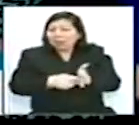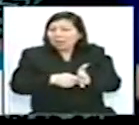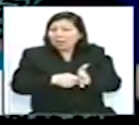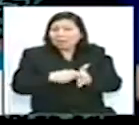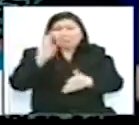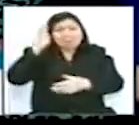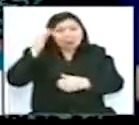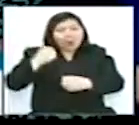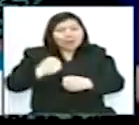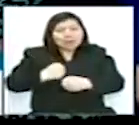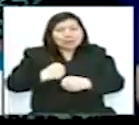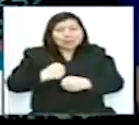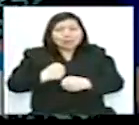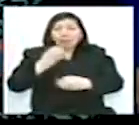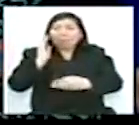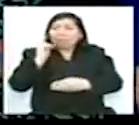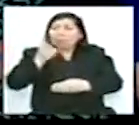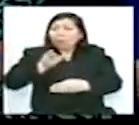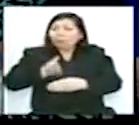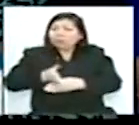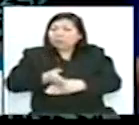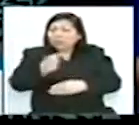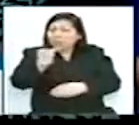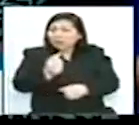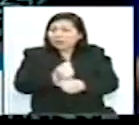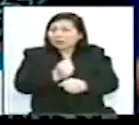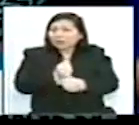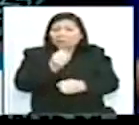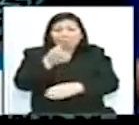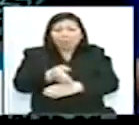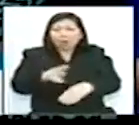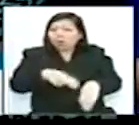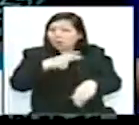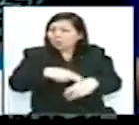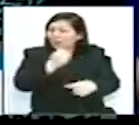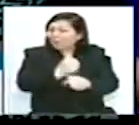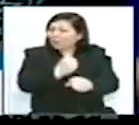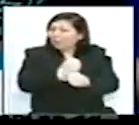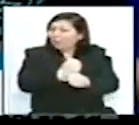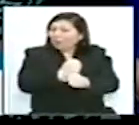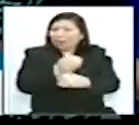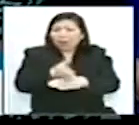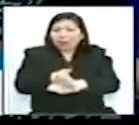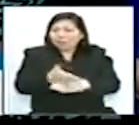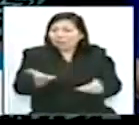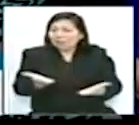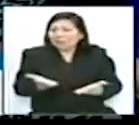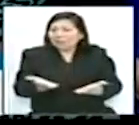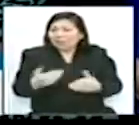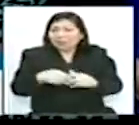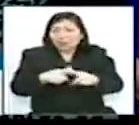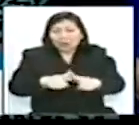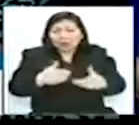candados la tiene la policía. Están impidiendo el acceso de los trabajadores, impidiendo el normal funcionamiento e impidiendo el acceso al